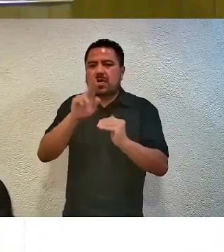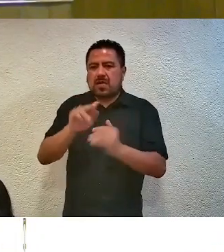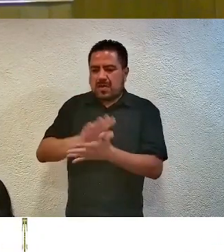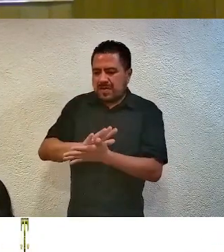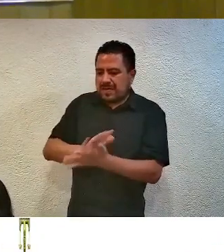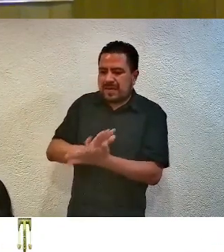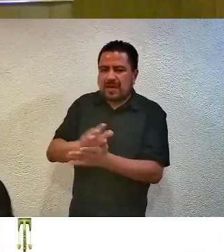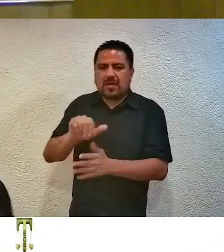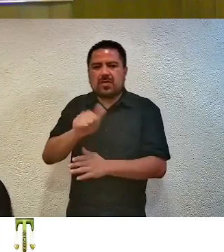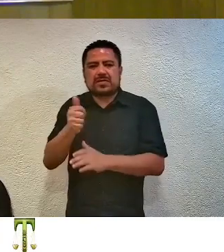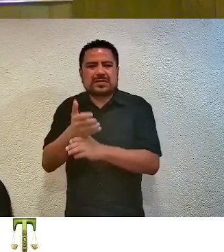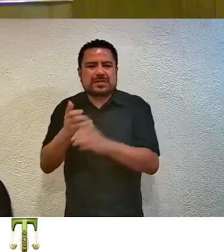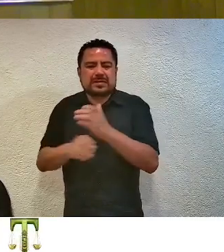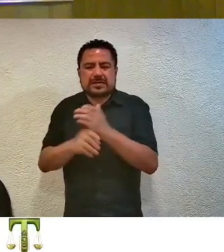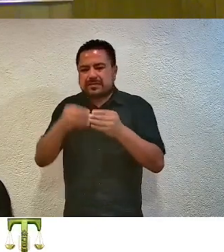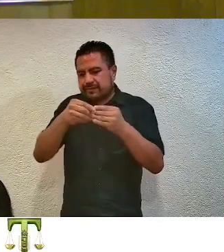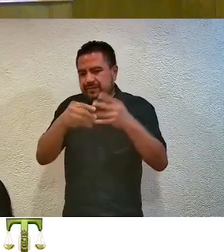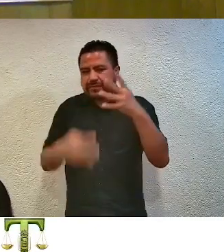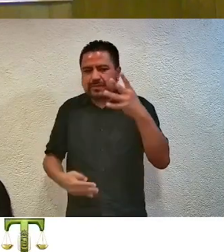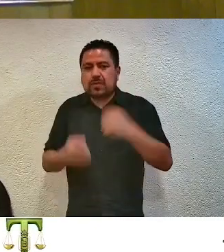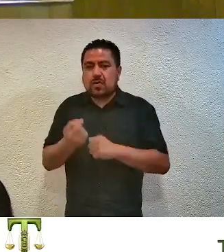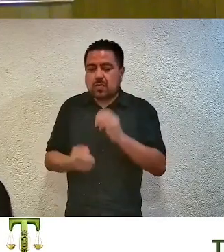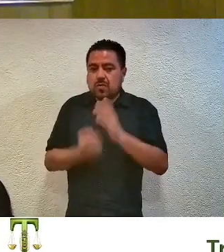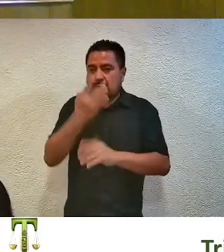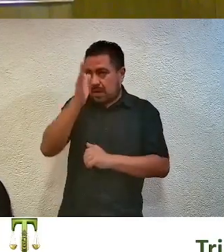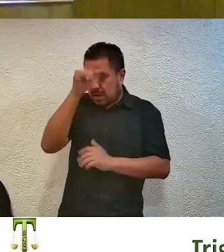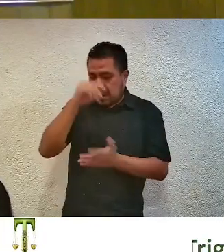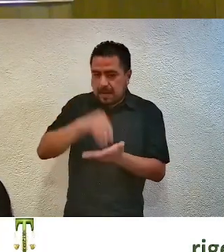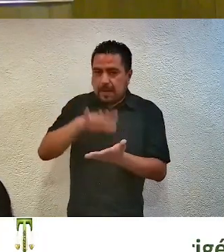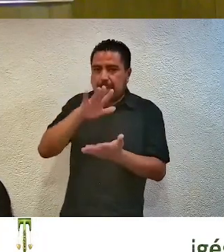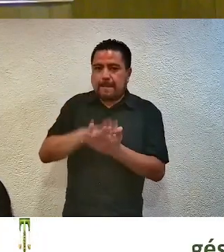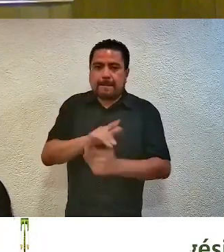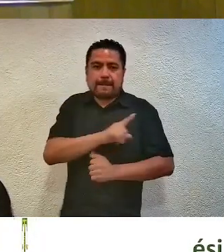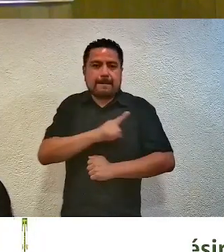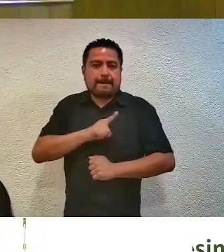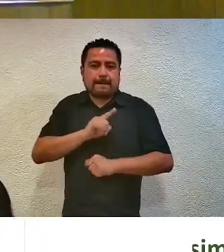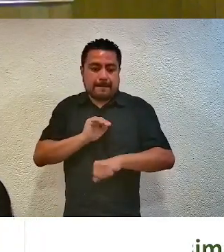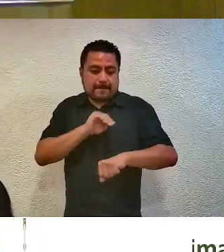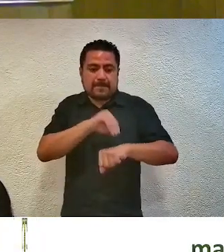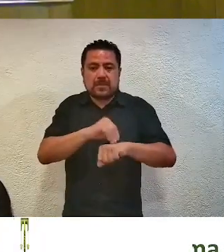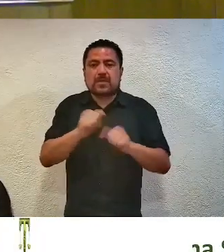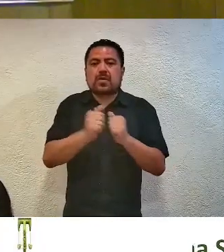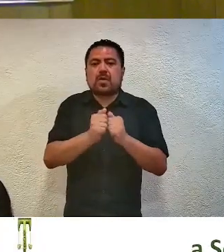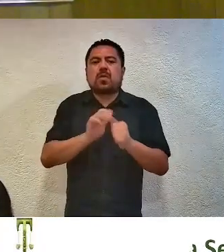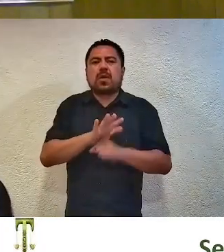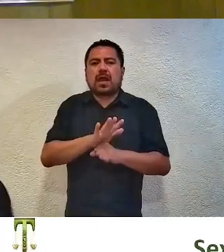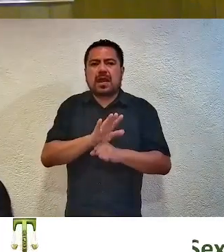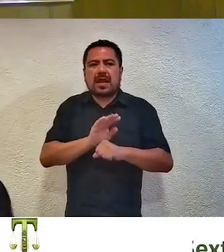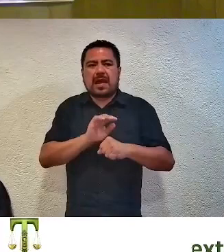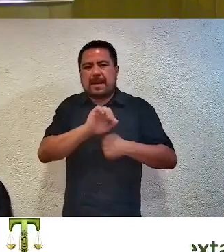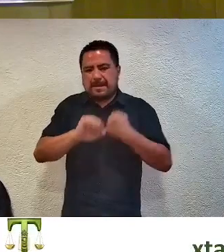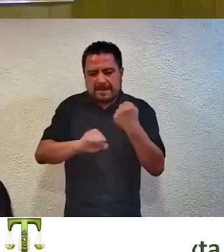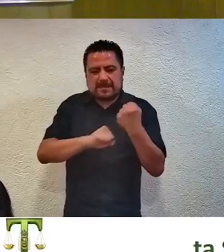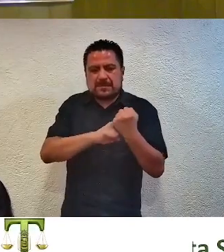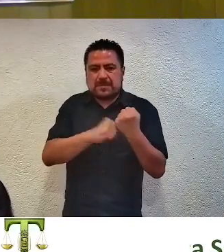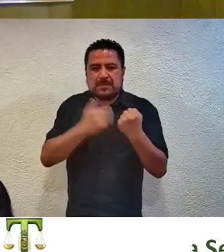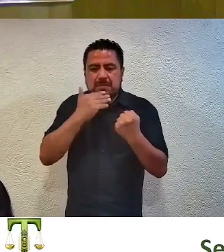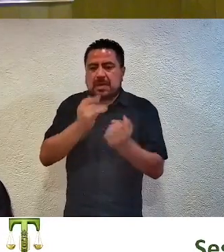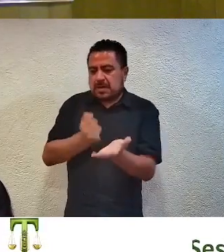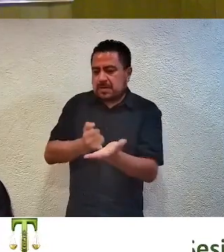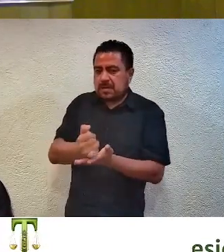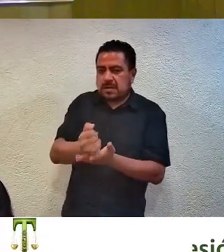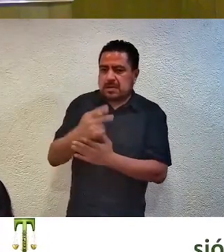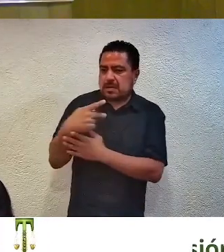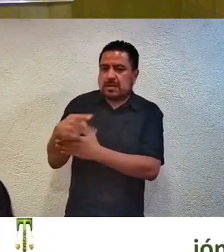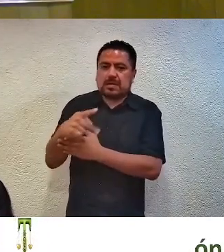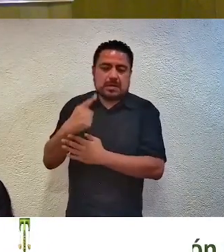discriminación, entre otros, y emita un nuevo acuerdo en el que de manera debidamente fundada y a través de una motivación reforzada determine las medidas que